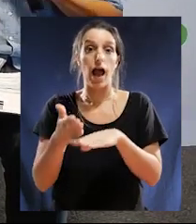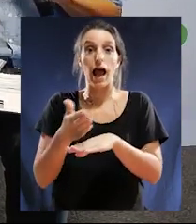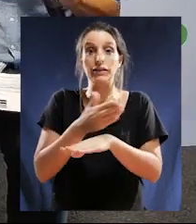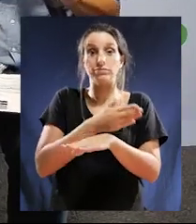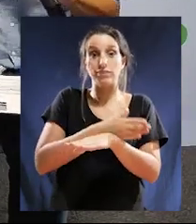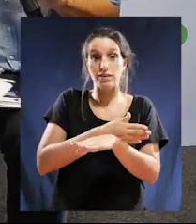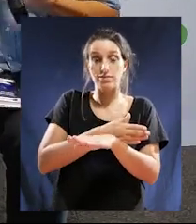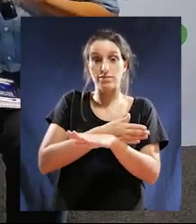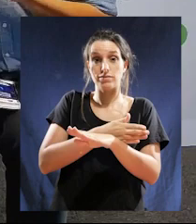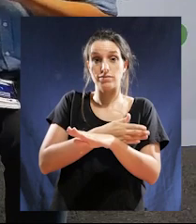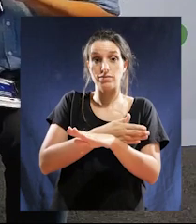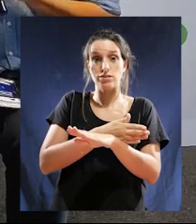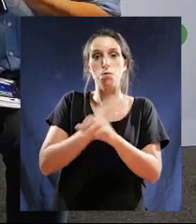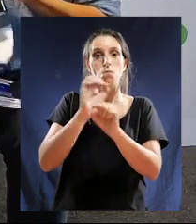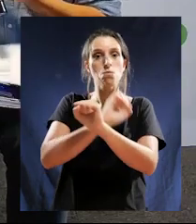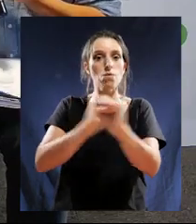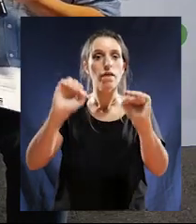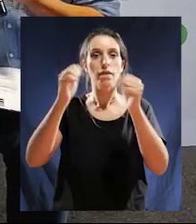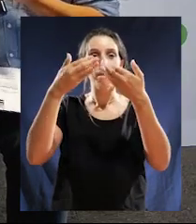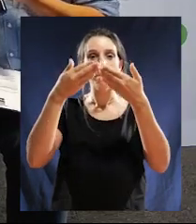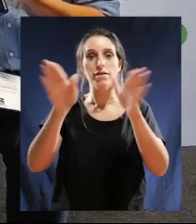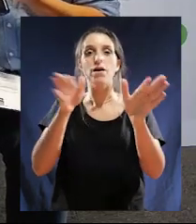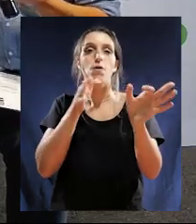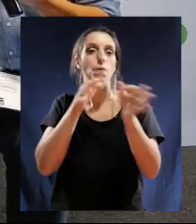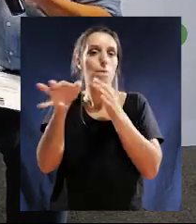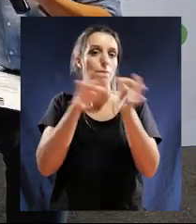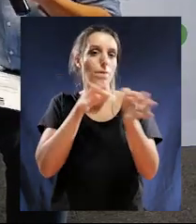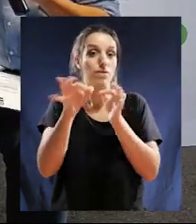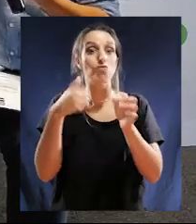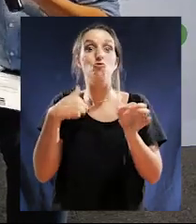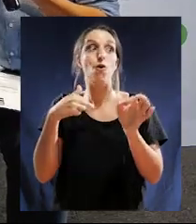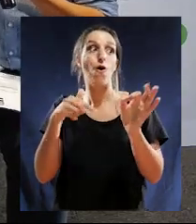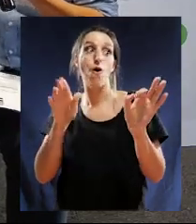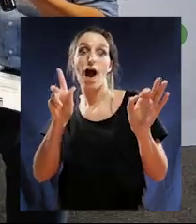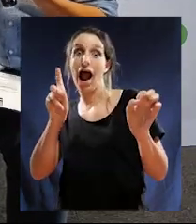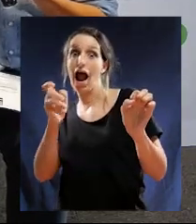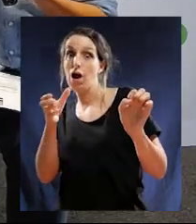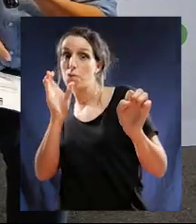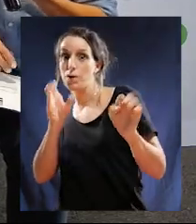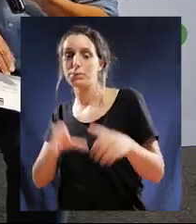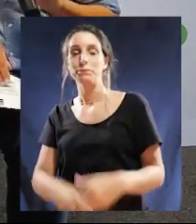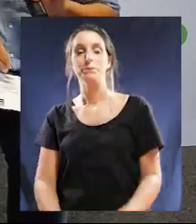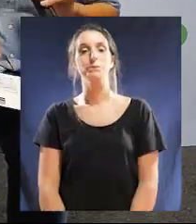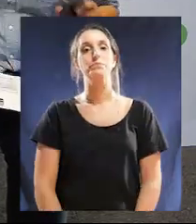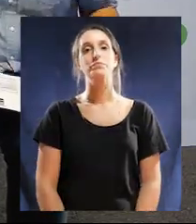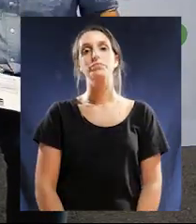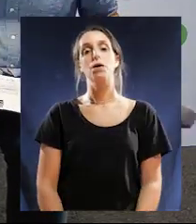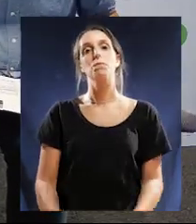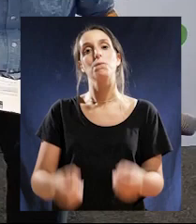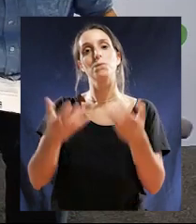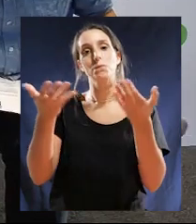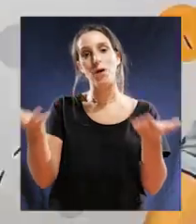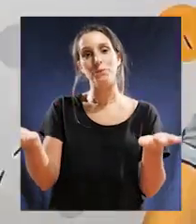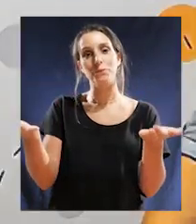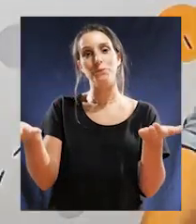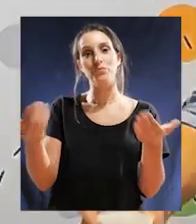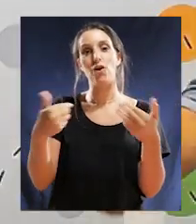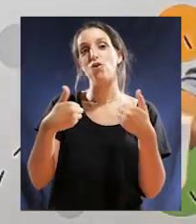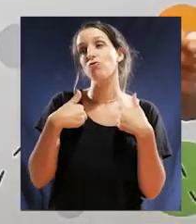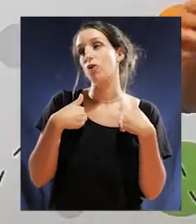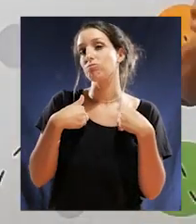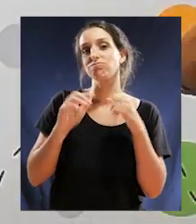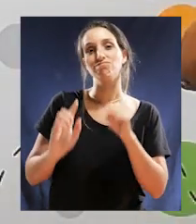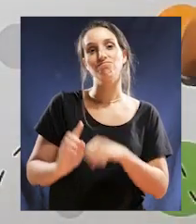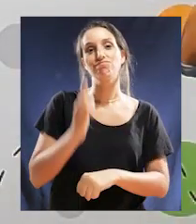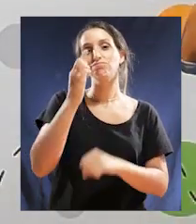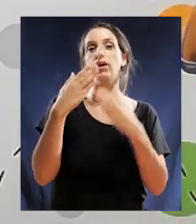previamente carmen podemos empezar a comentar mientras tomo un poquito de agua ahora lo bueno de